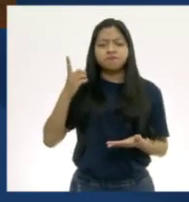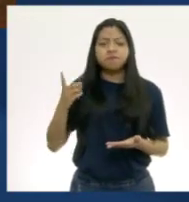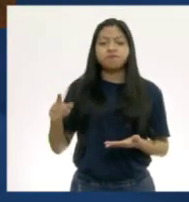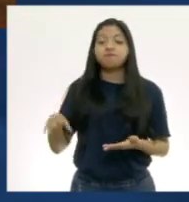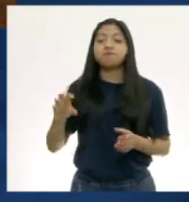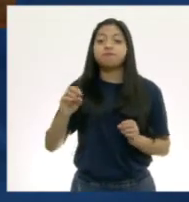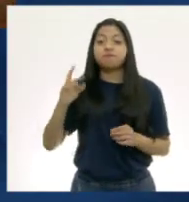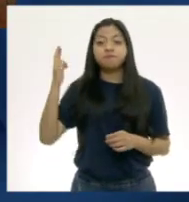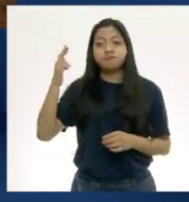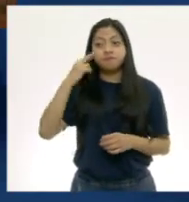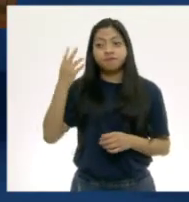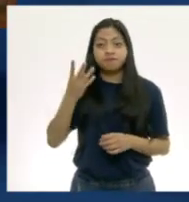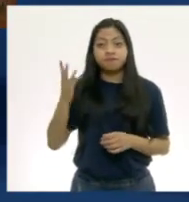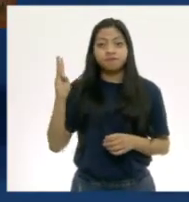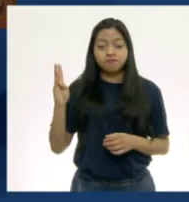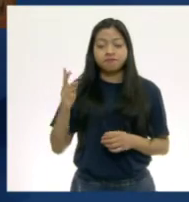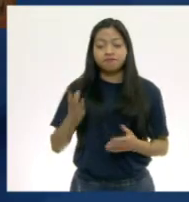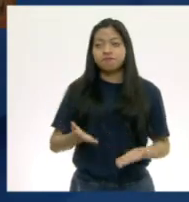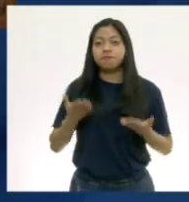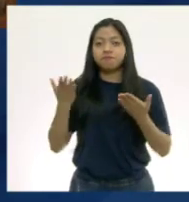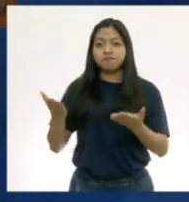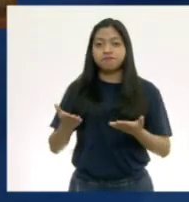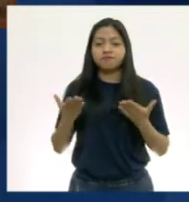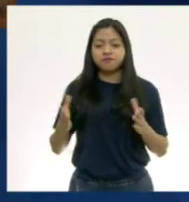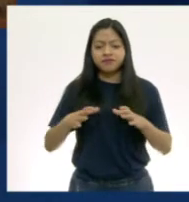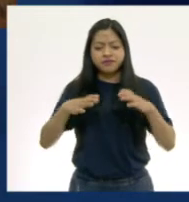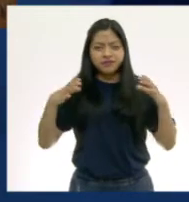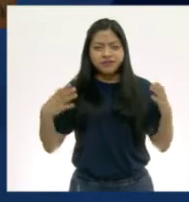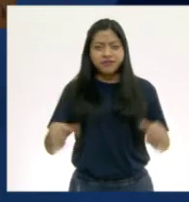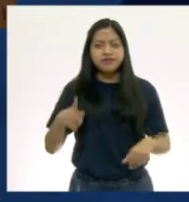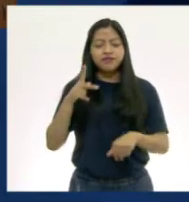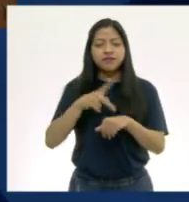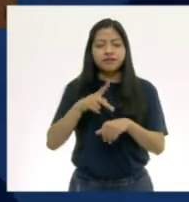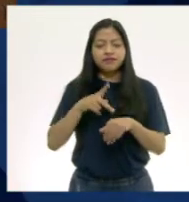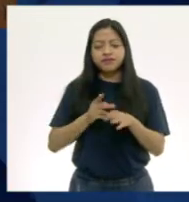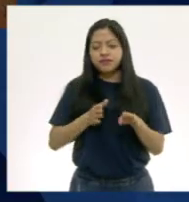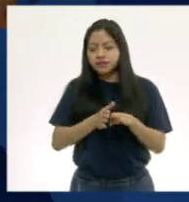faraones, con grandes y muy pesados bloques de piedra tallada.